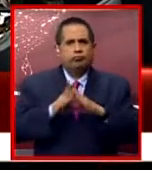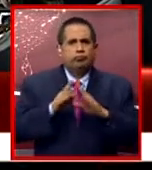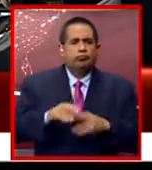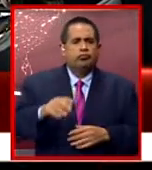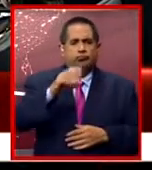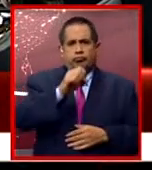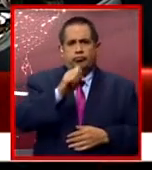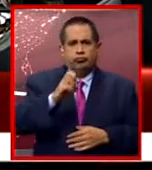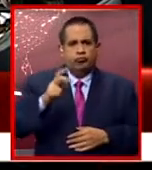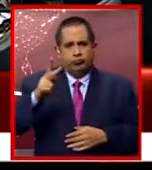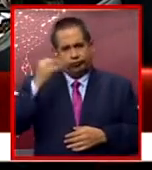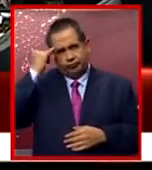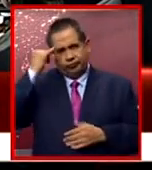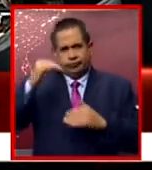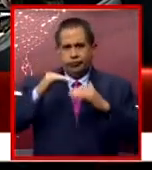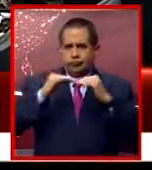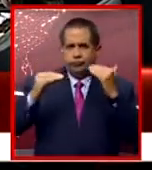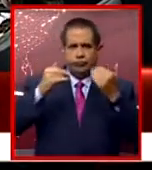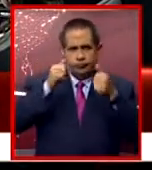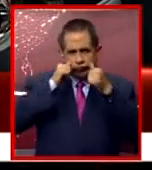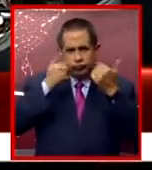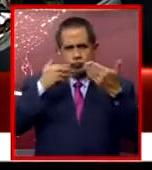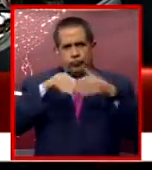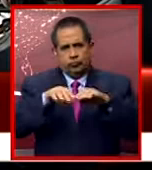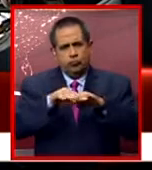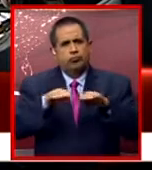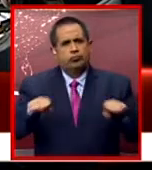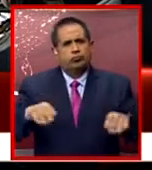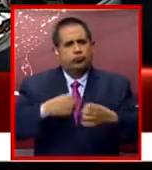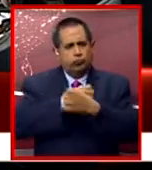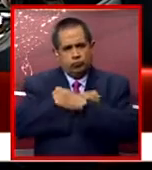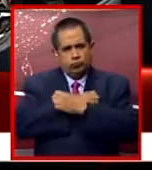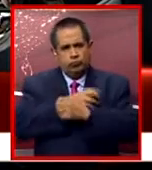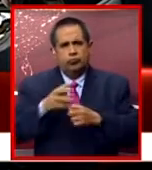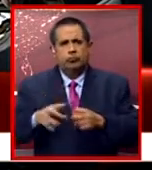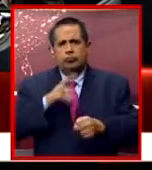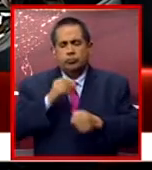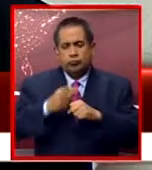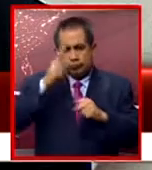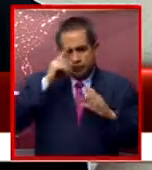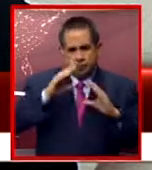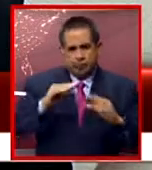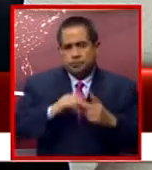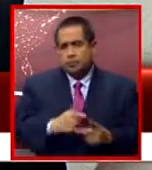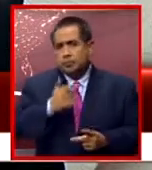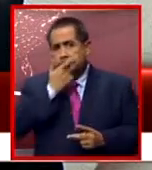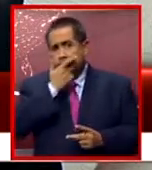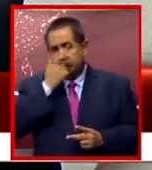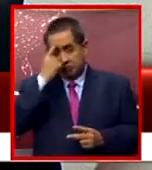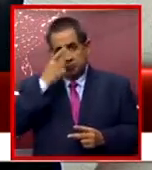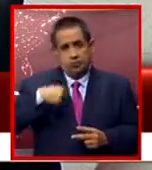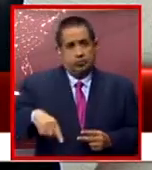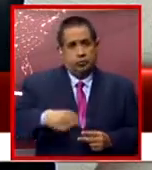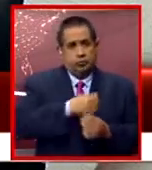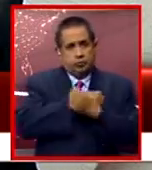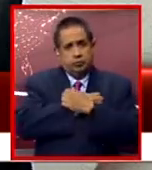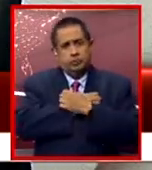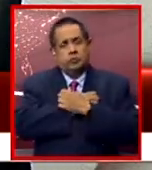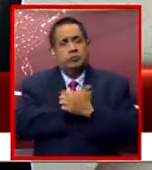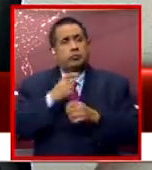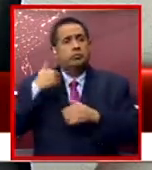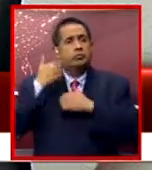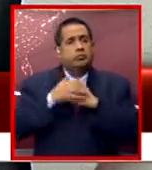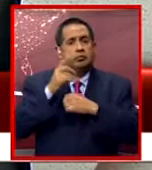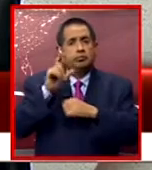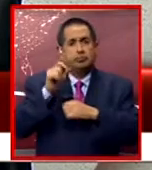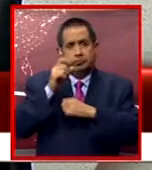SEP, como la Estrategia de Equidad e Inclusión para combatir desigualdad en la educación, la Estrategia de Inglés para que la educación en 20 años sea